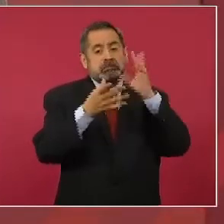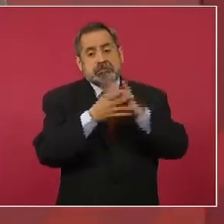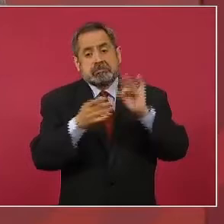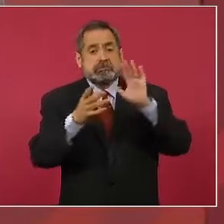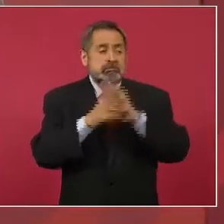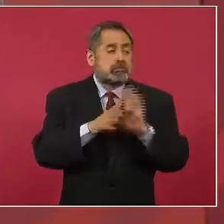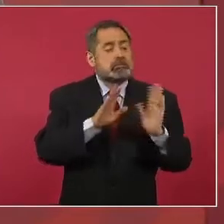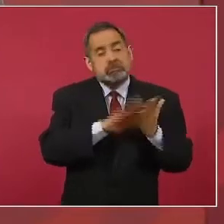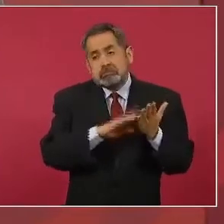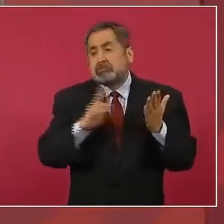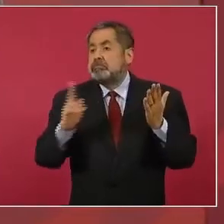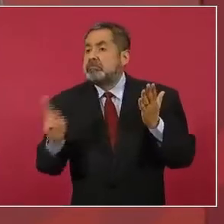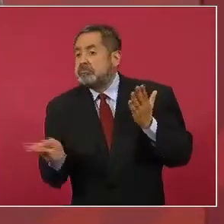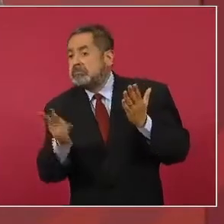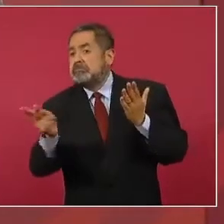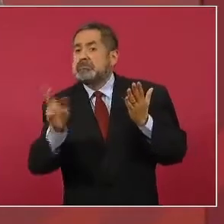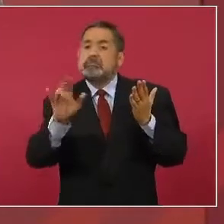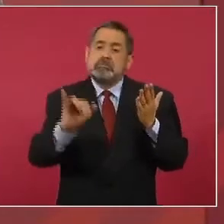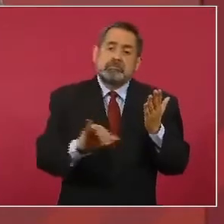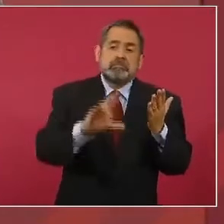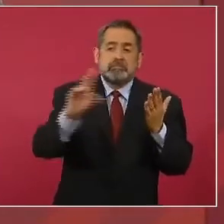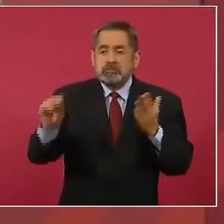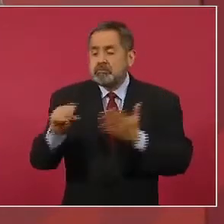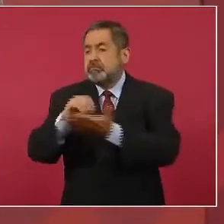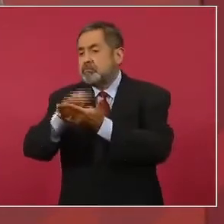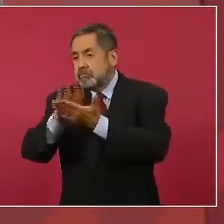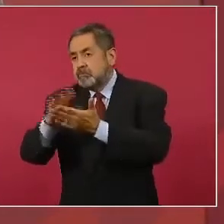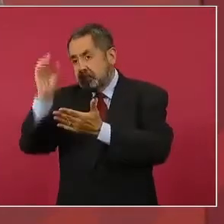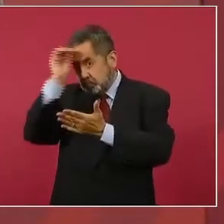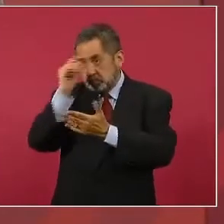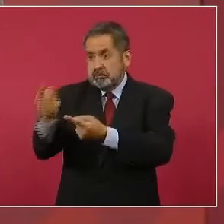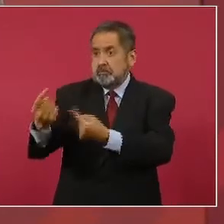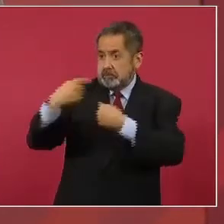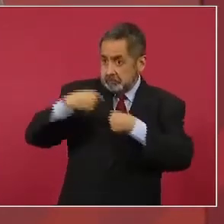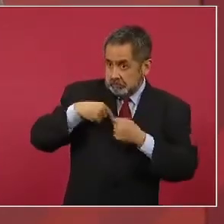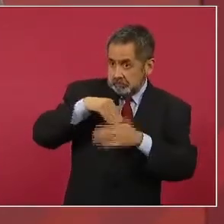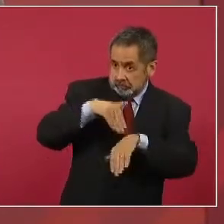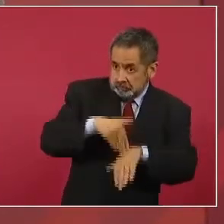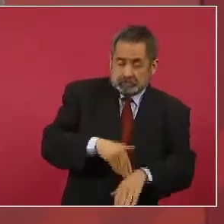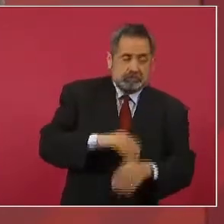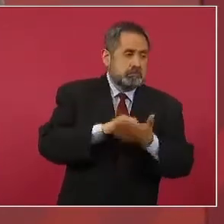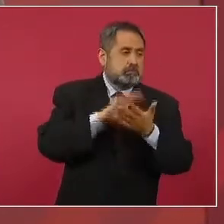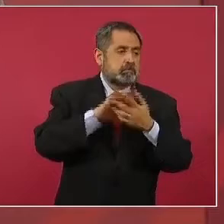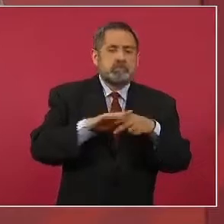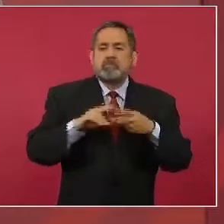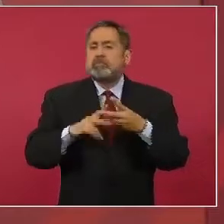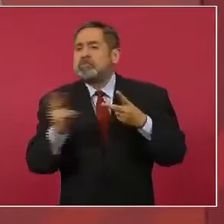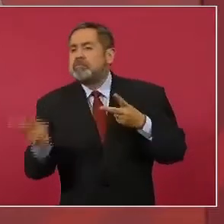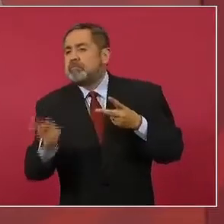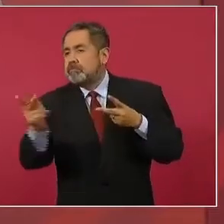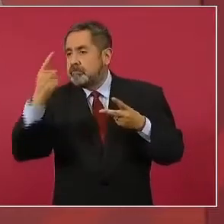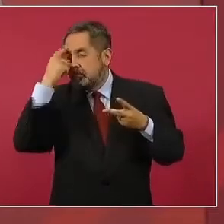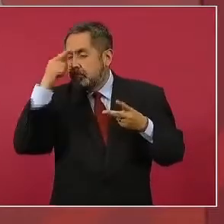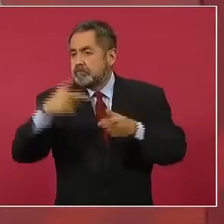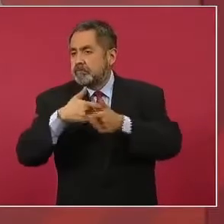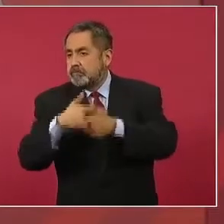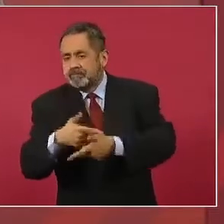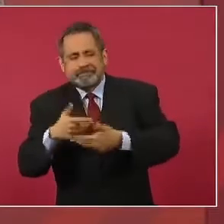el método de la revocación del mandato, que esto es único,